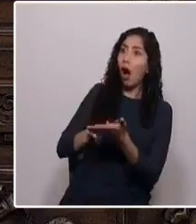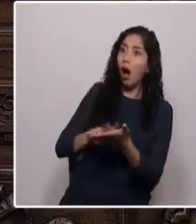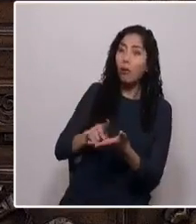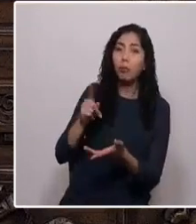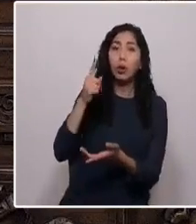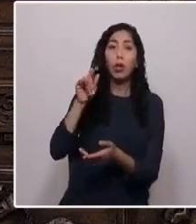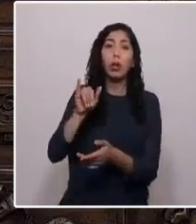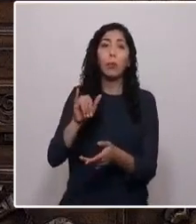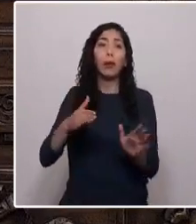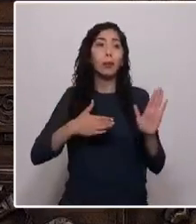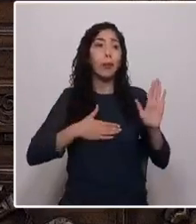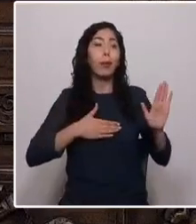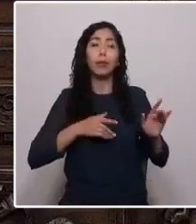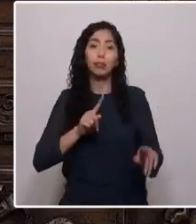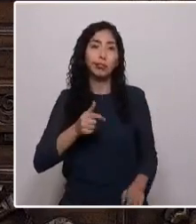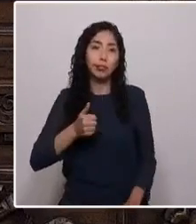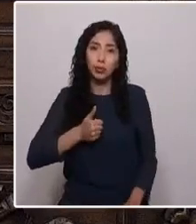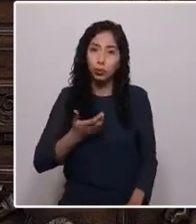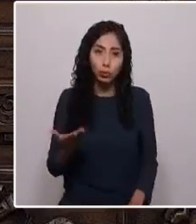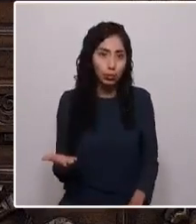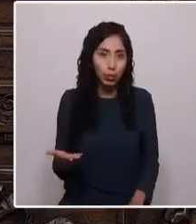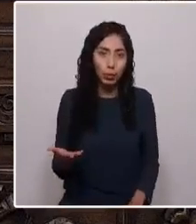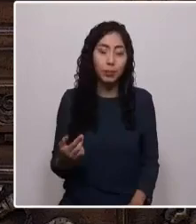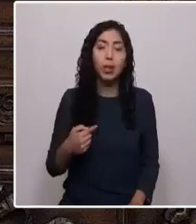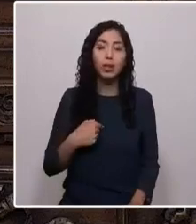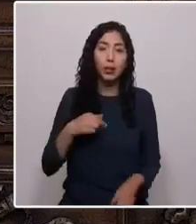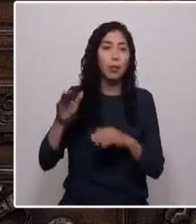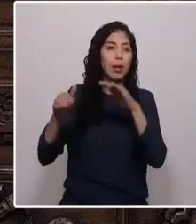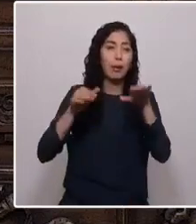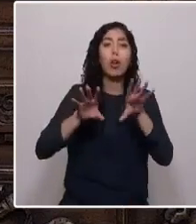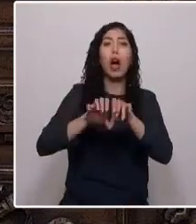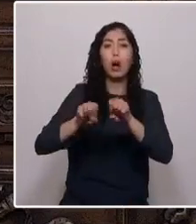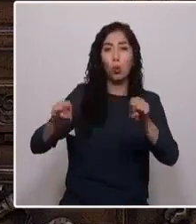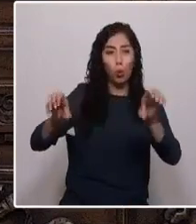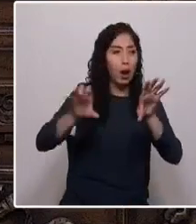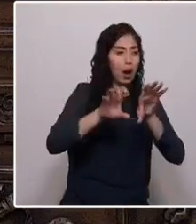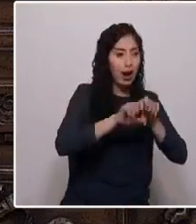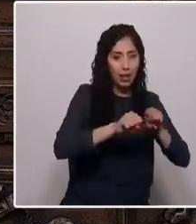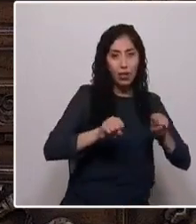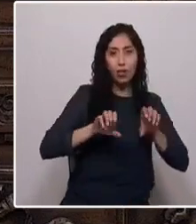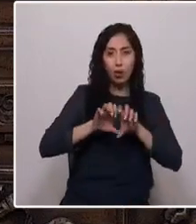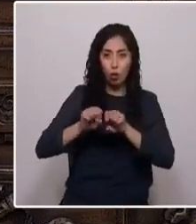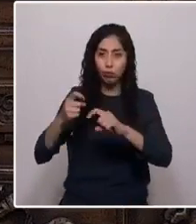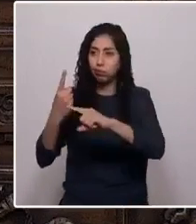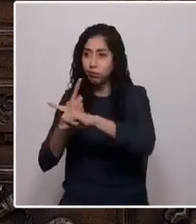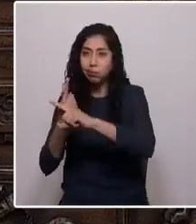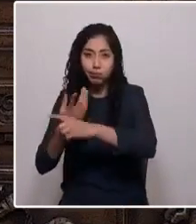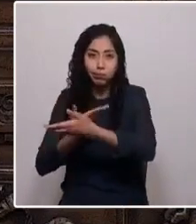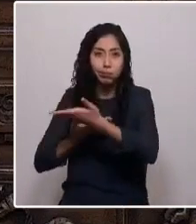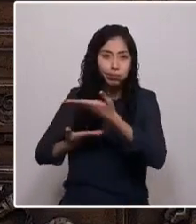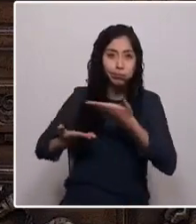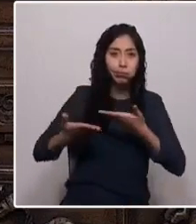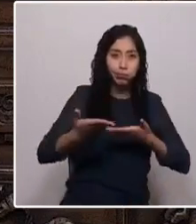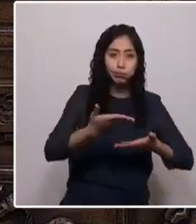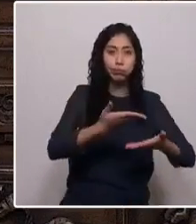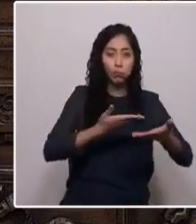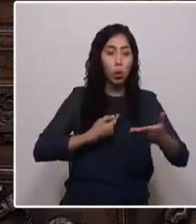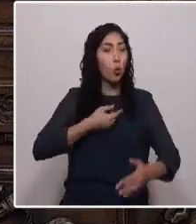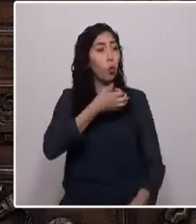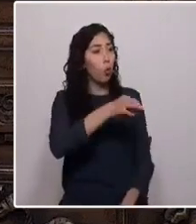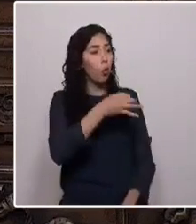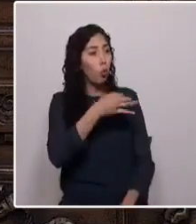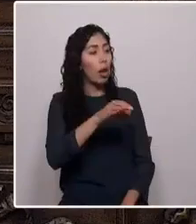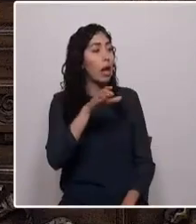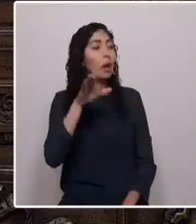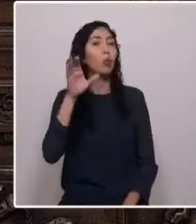banderas de lucha. Mi llamado es al acuerdo, al consenso, a convencer y dejarse convencer. Solo